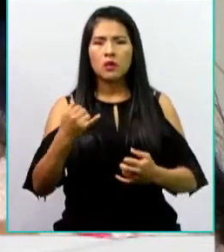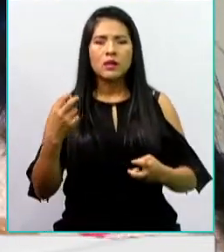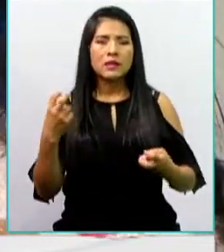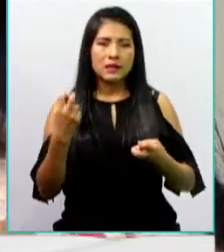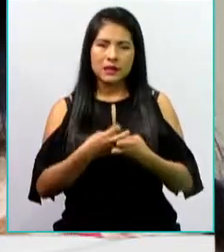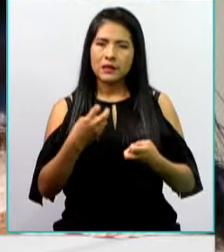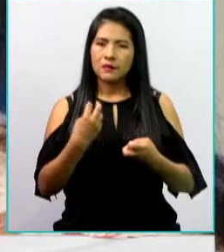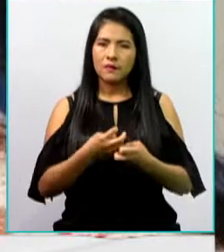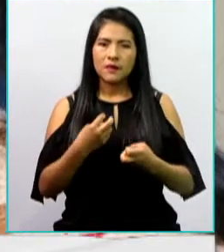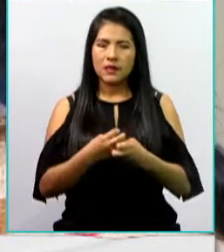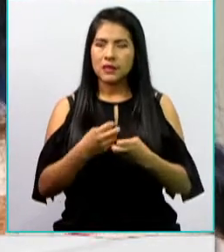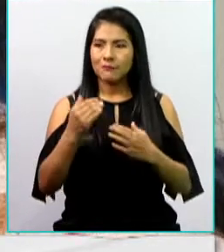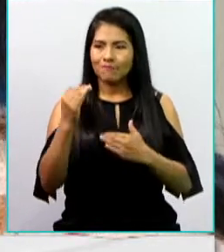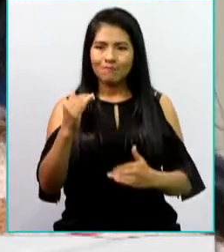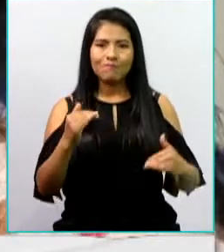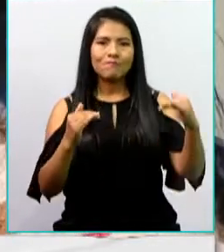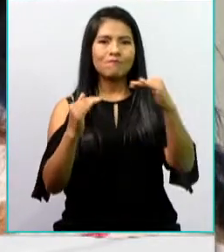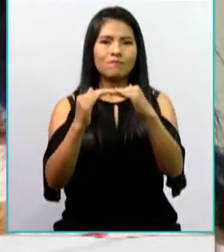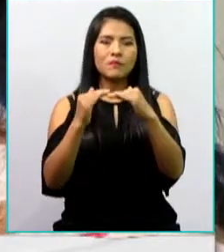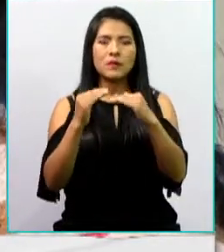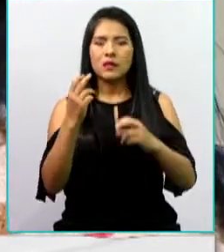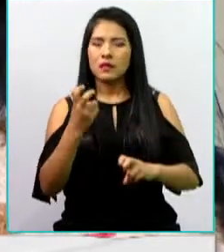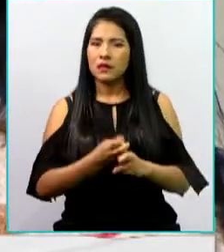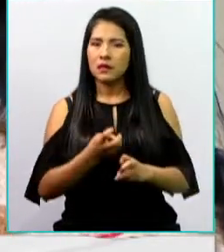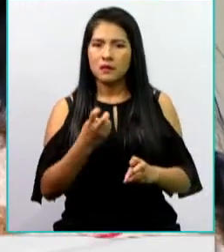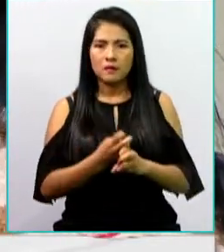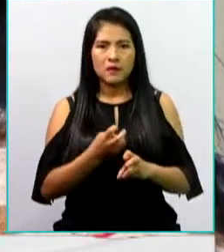digamos, de superar, porque